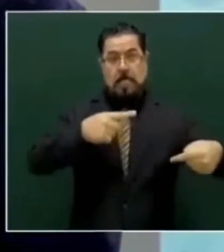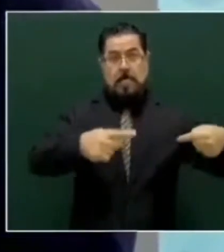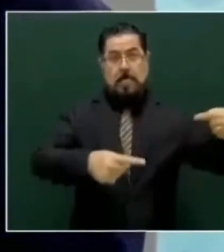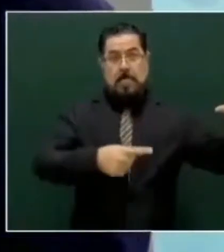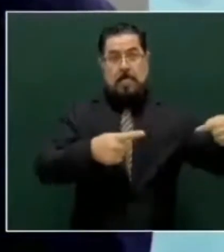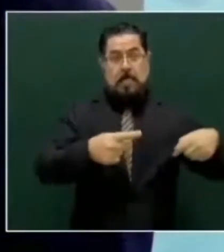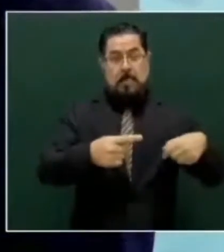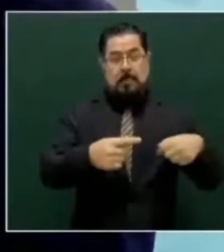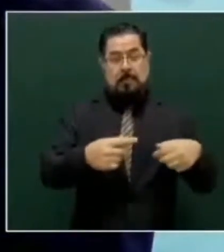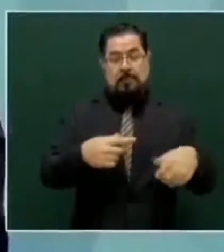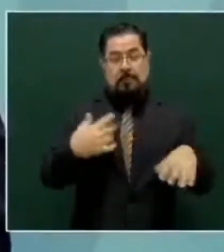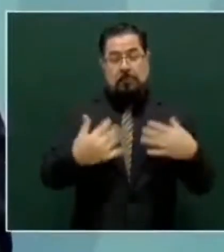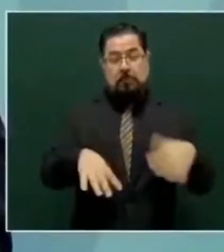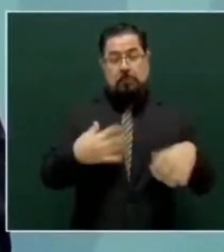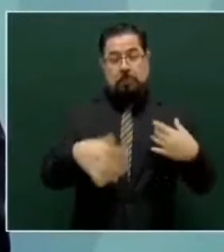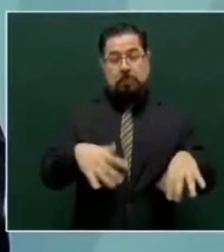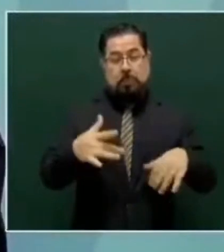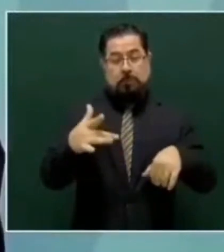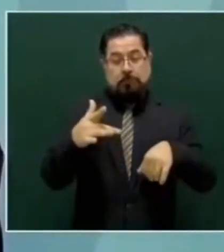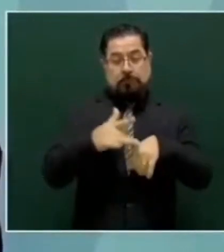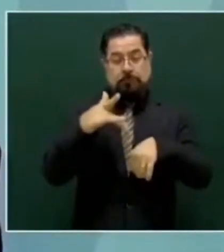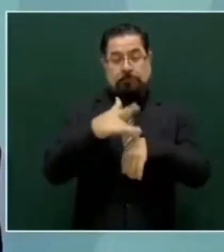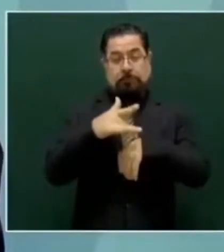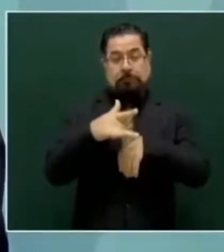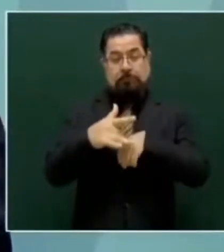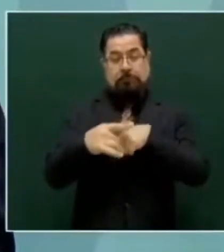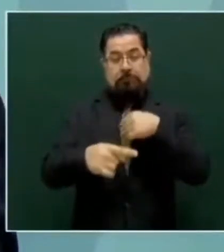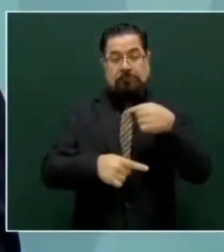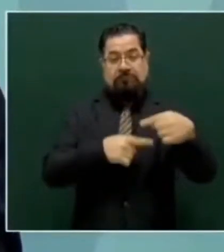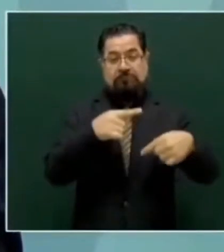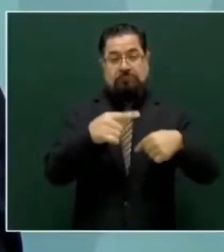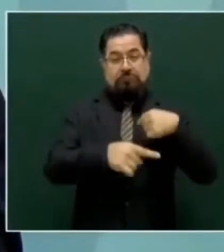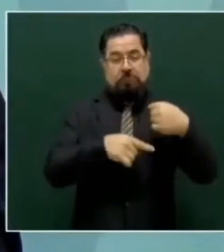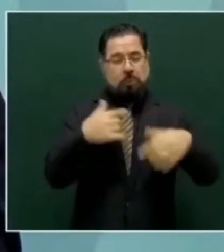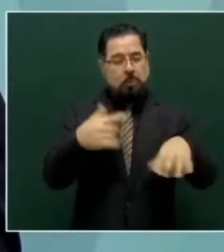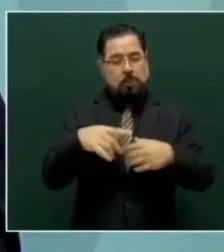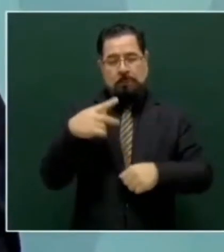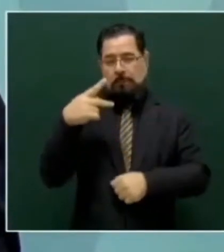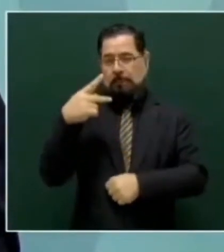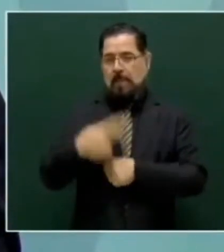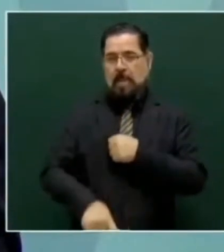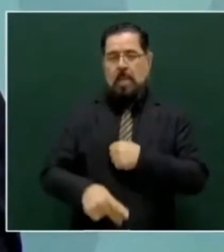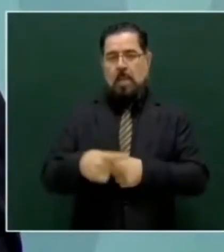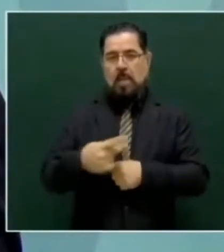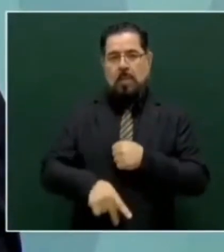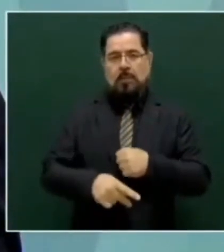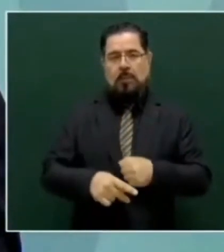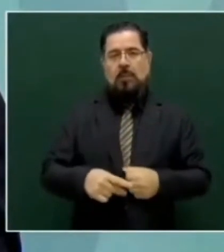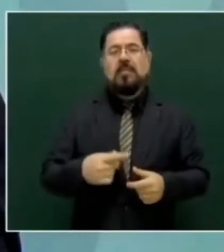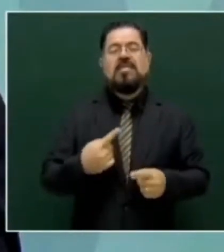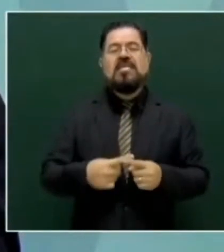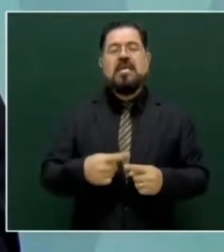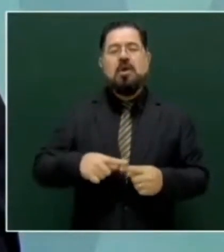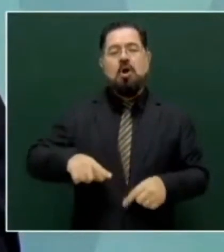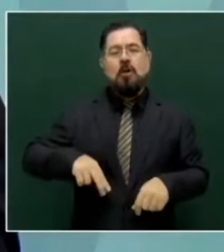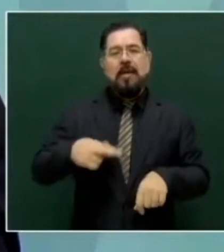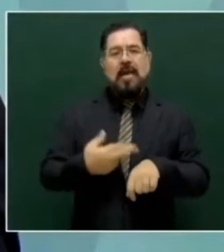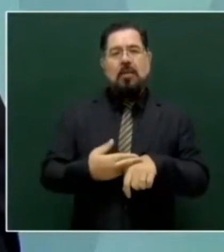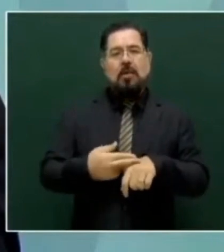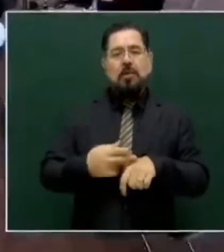Bravo, alambradas con púas, como es el gobernador de